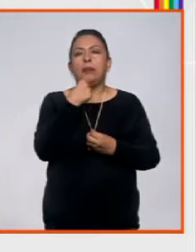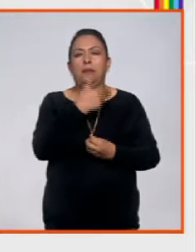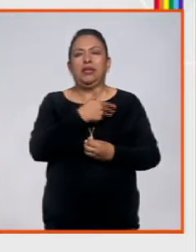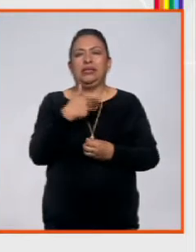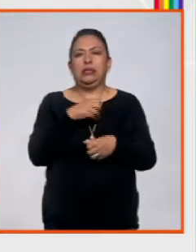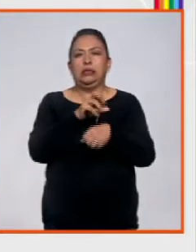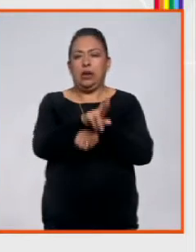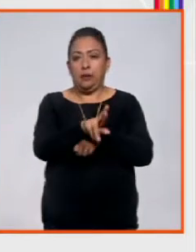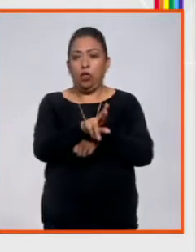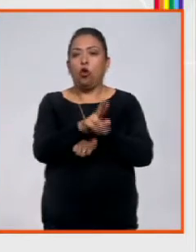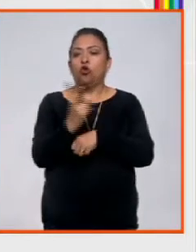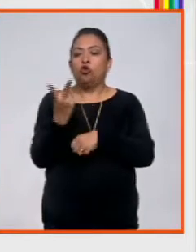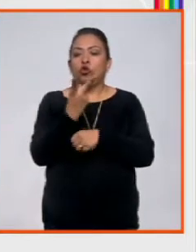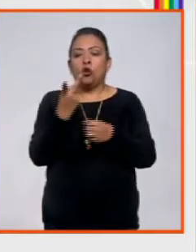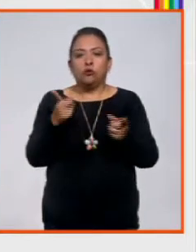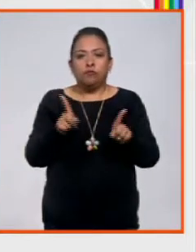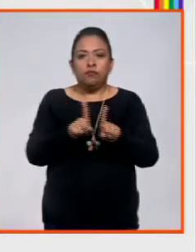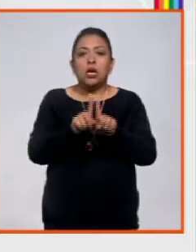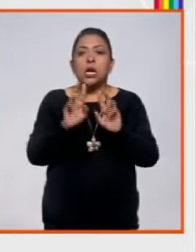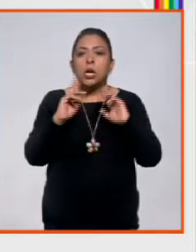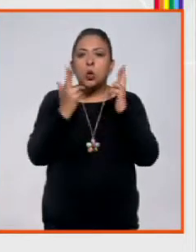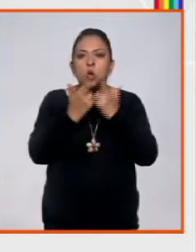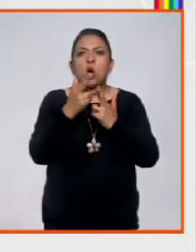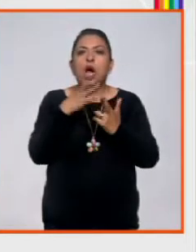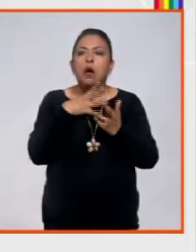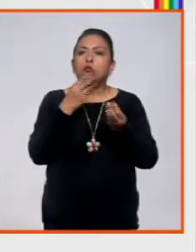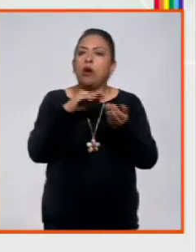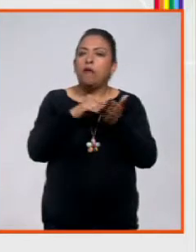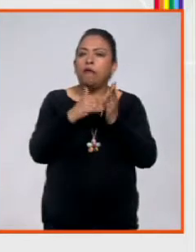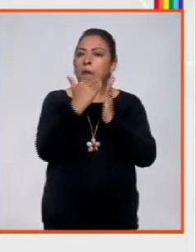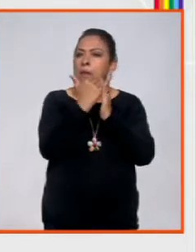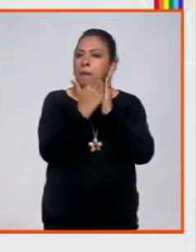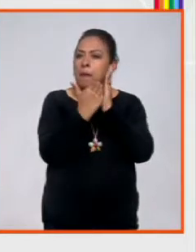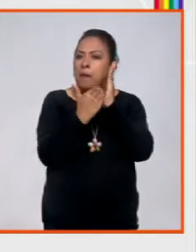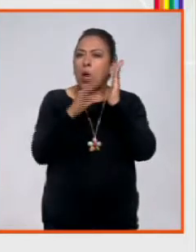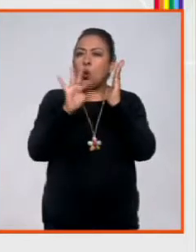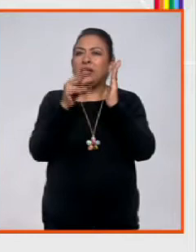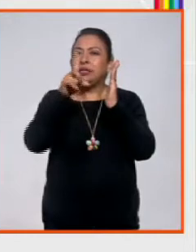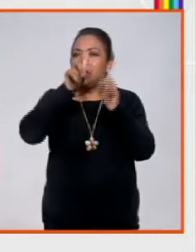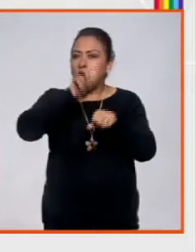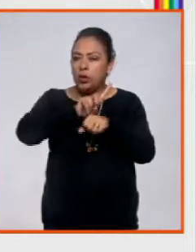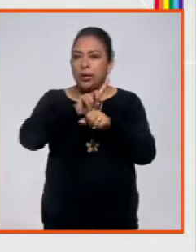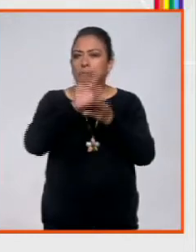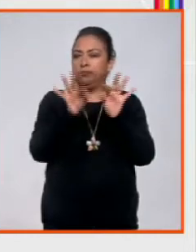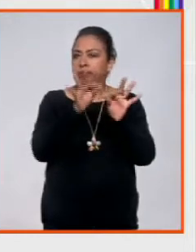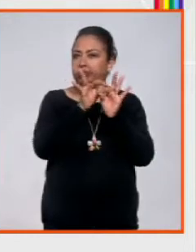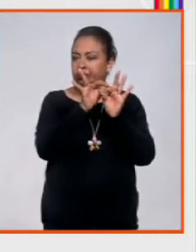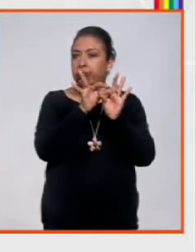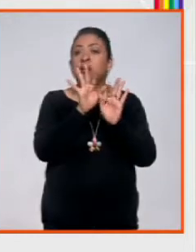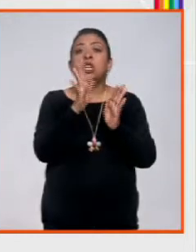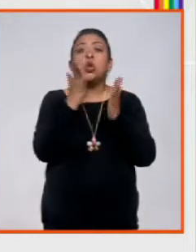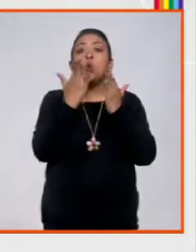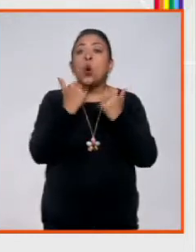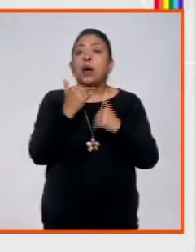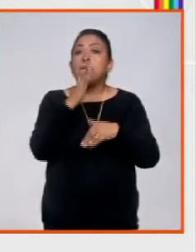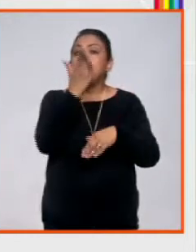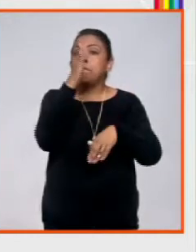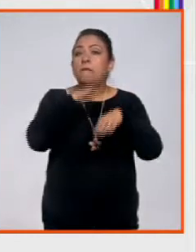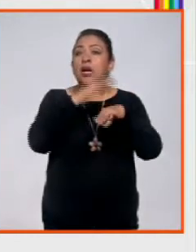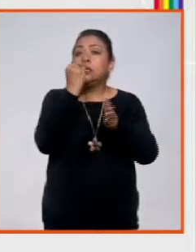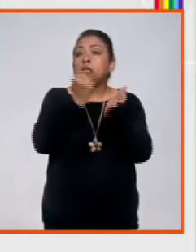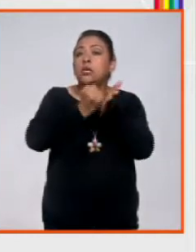y por supuesto entonces hay toda una estrategia de cumplir esos cinco días y que no exista la elevación de aranceles